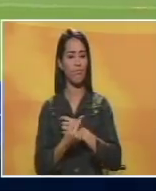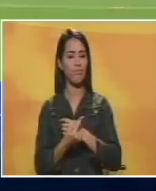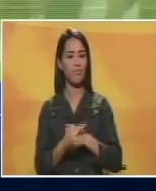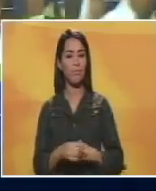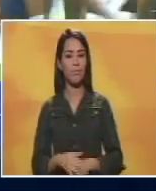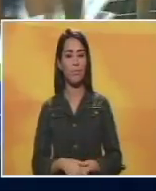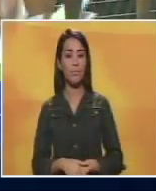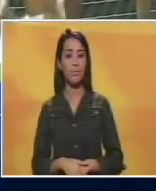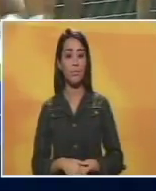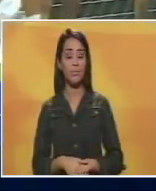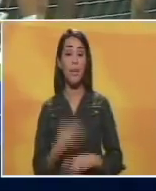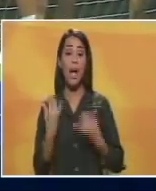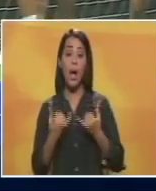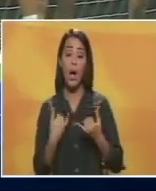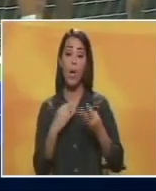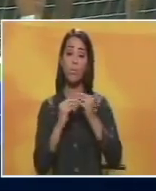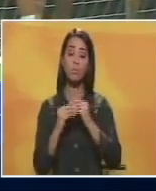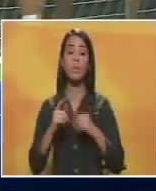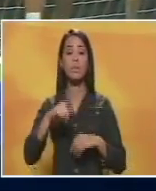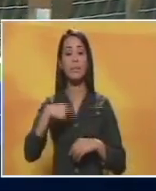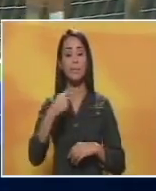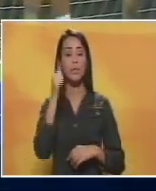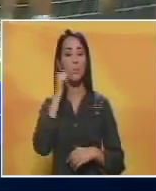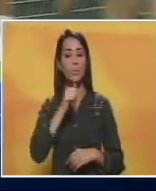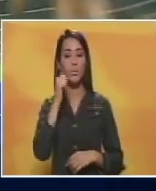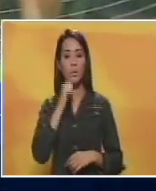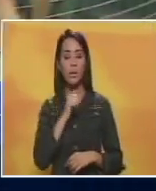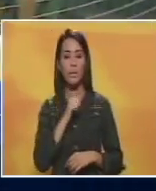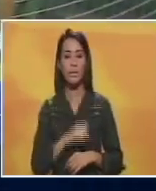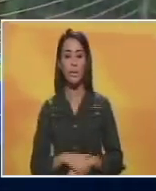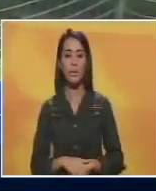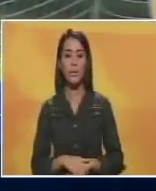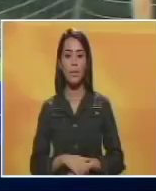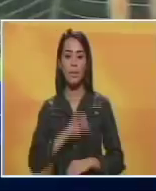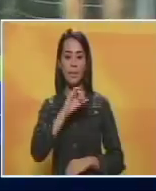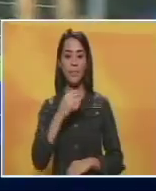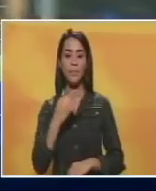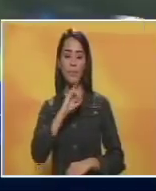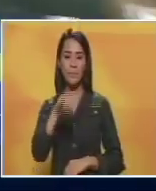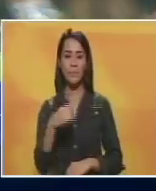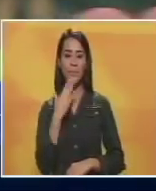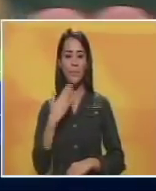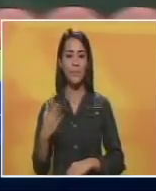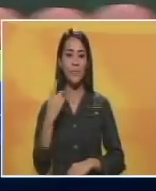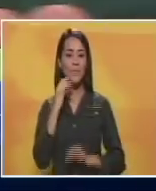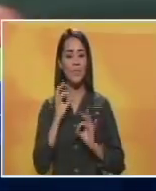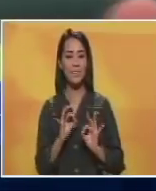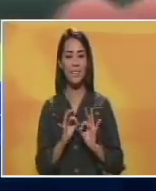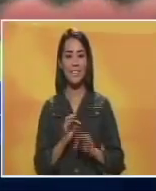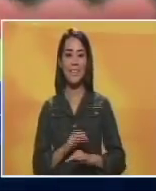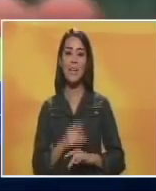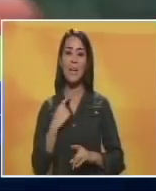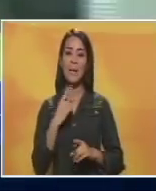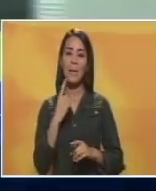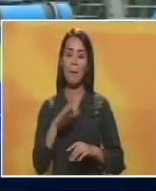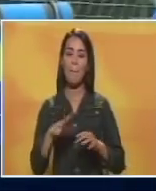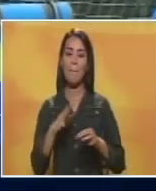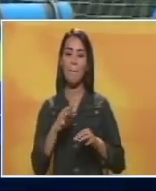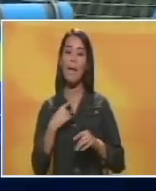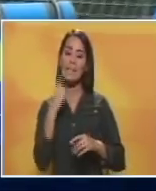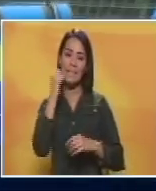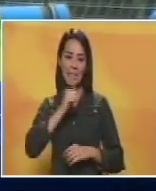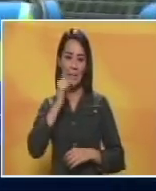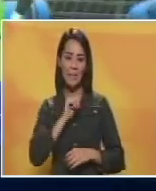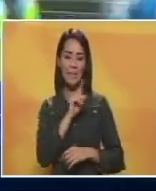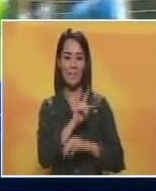albiceleste prepara el partido del próximo sábado ante Israel en Jerusalén, su último antes del debut en la Copa ante Islandia el